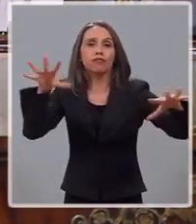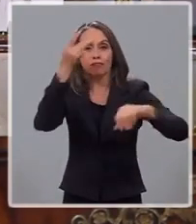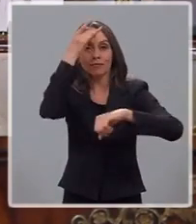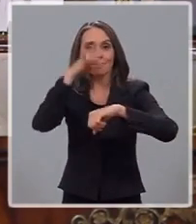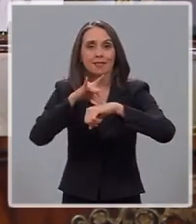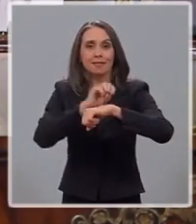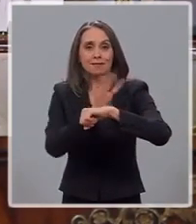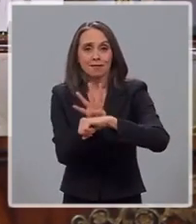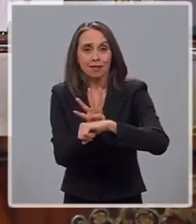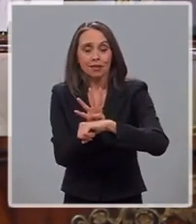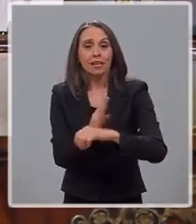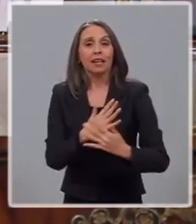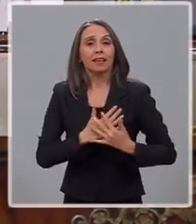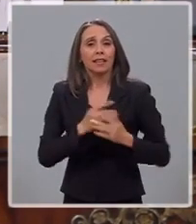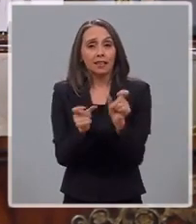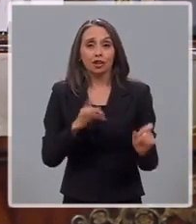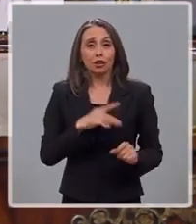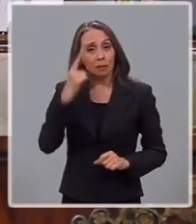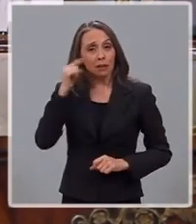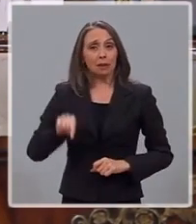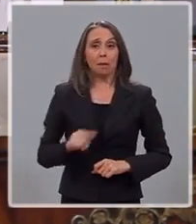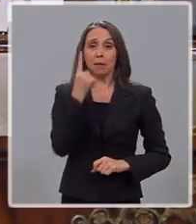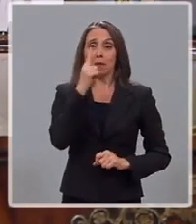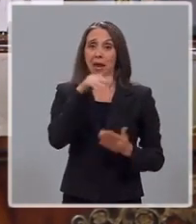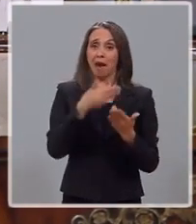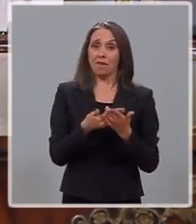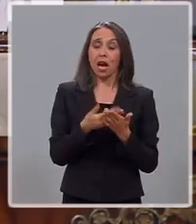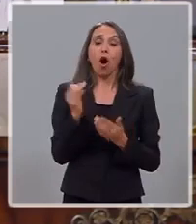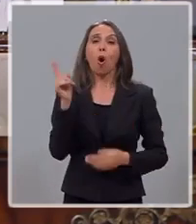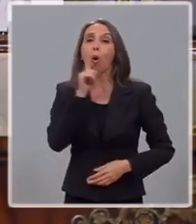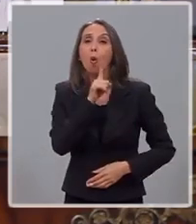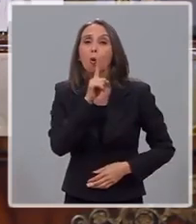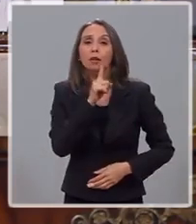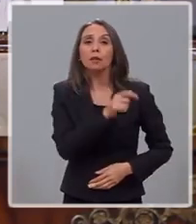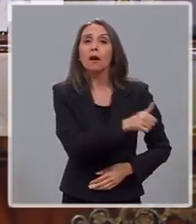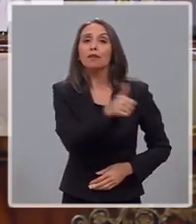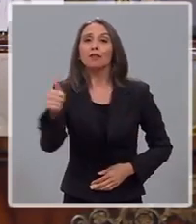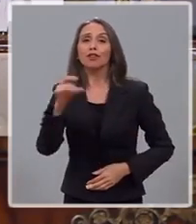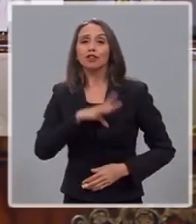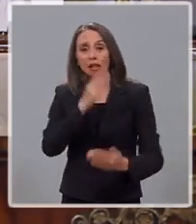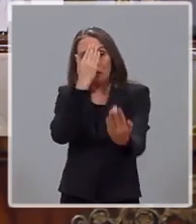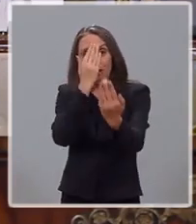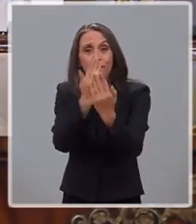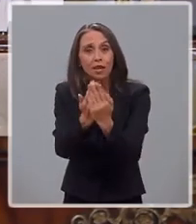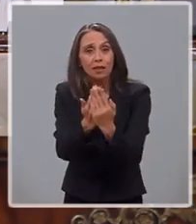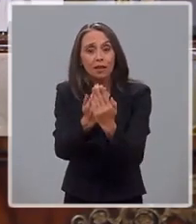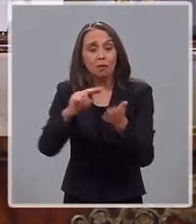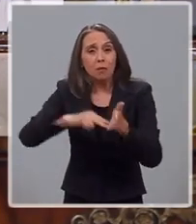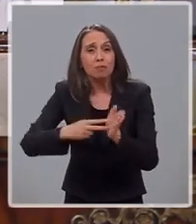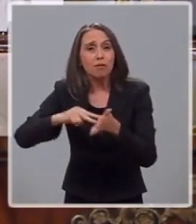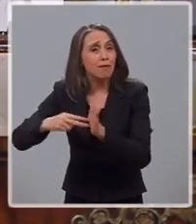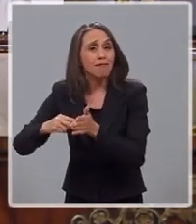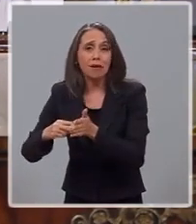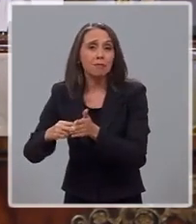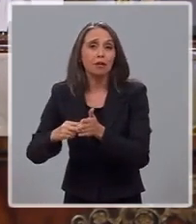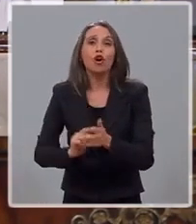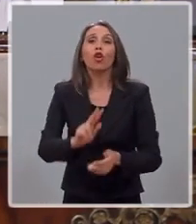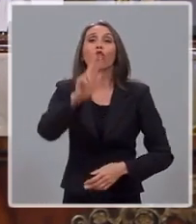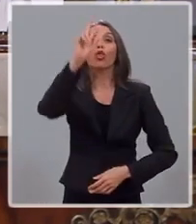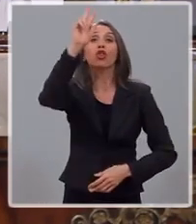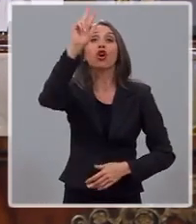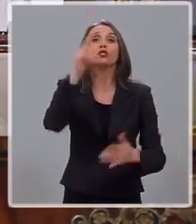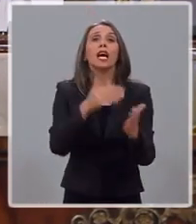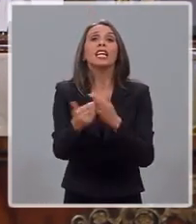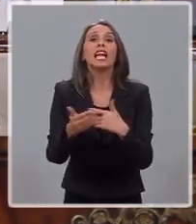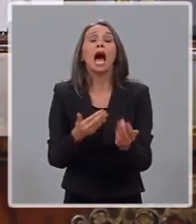compatriotas esta no es la primera ni será la última vez que como chilenos te vamos a enfrentar la adversidad dios y la